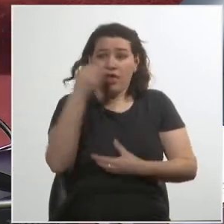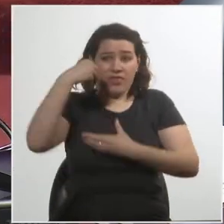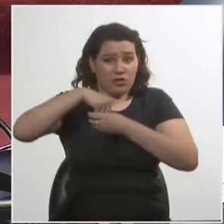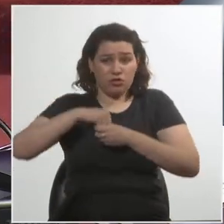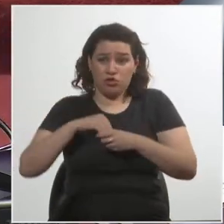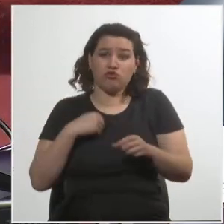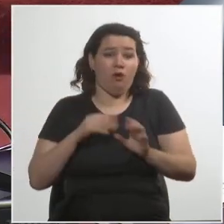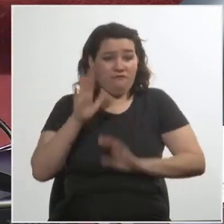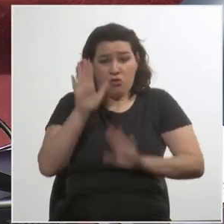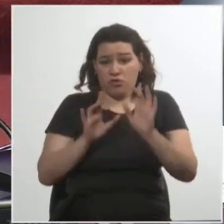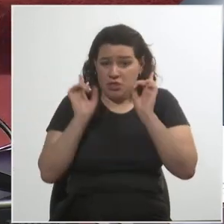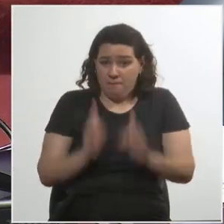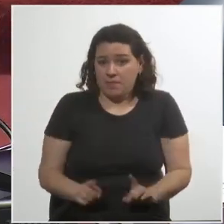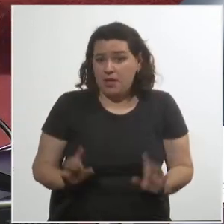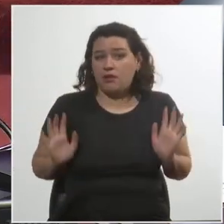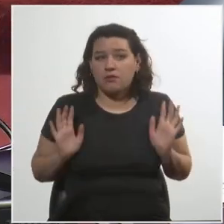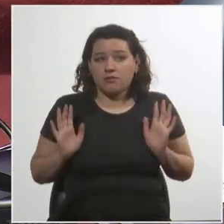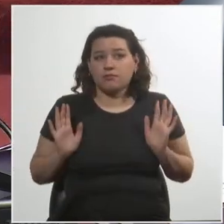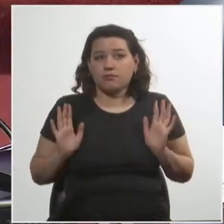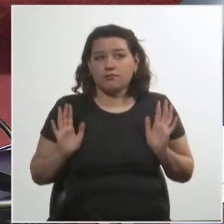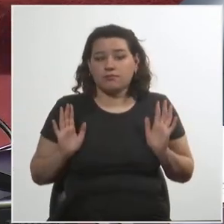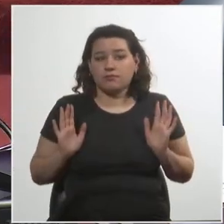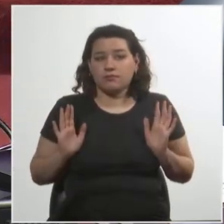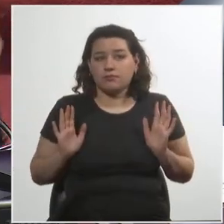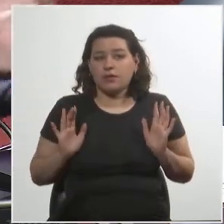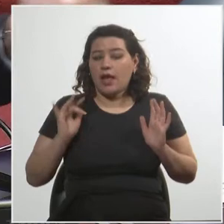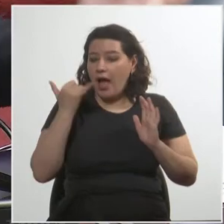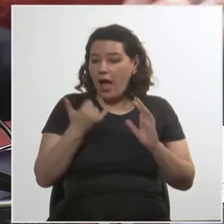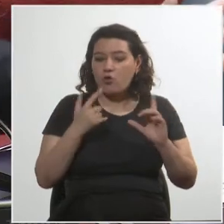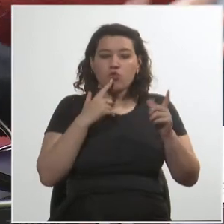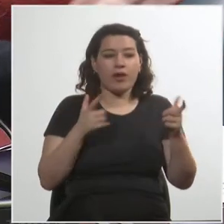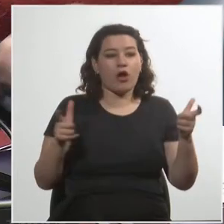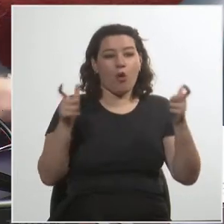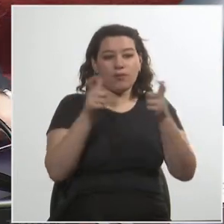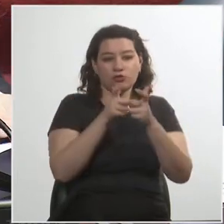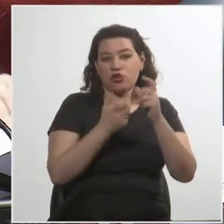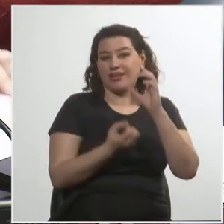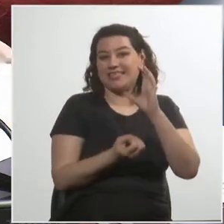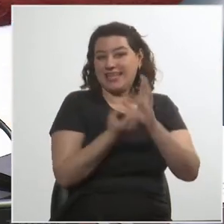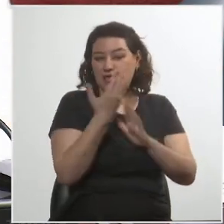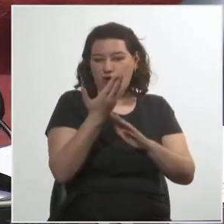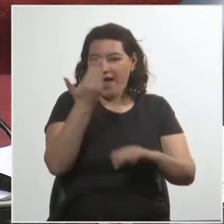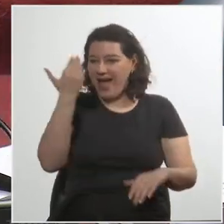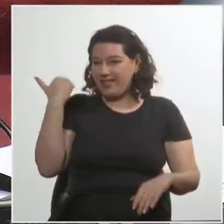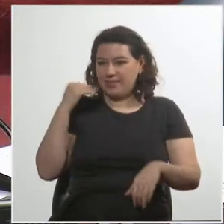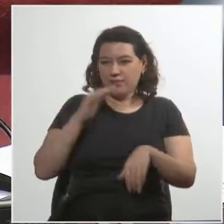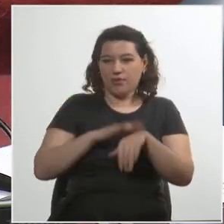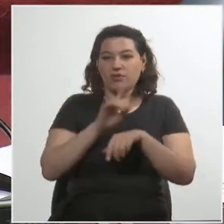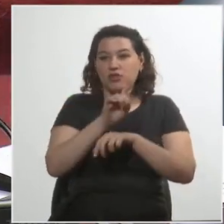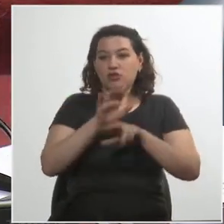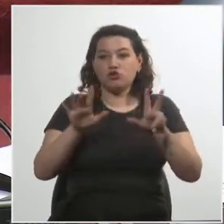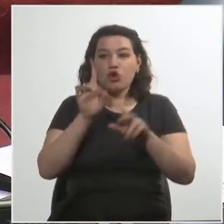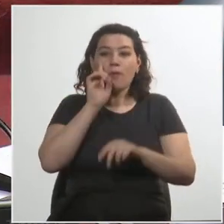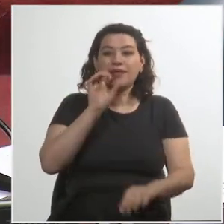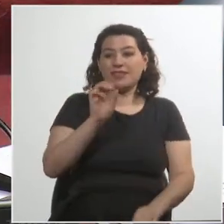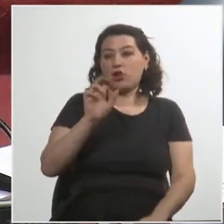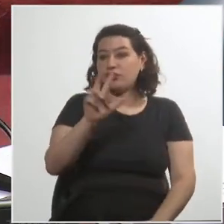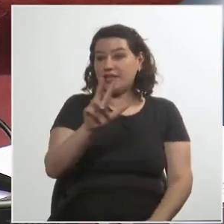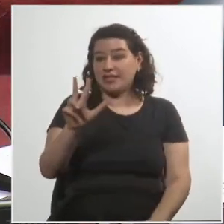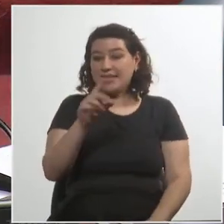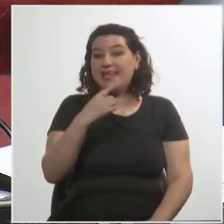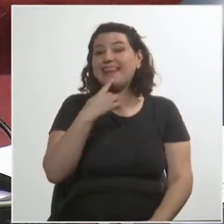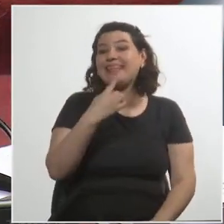no fuera yo lo votaría este proyecto de ley hay una comisión como se creó la comisión en su momento por la dieciocho mil treinta y tres que